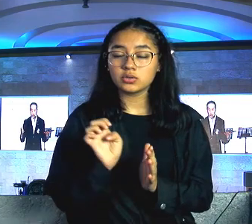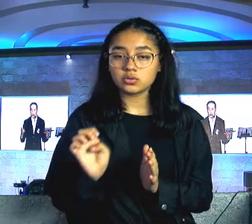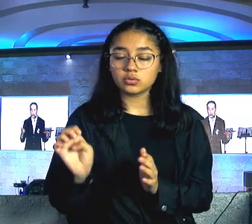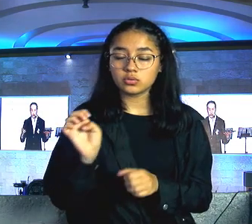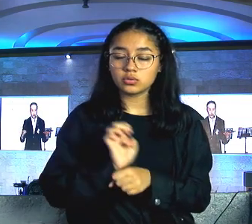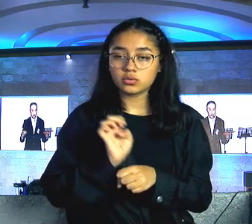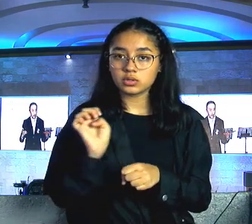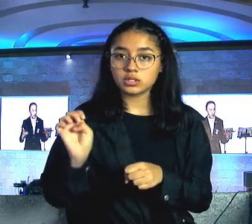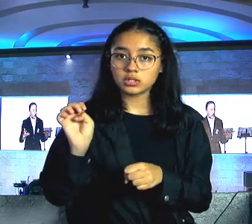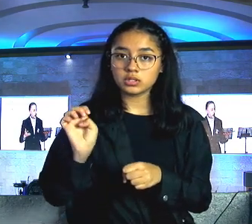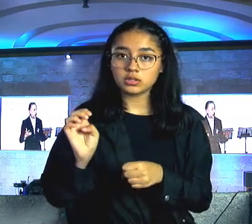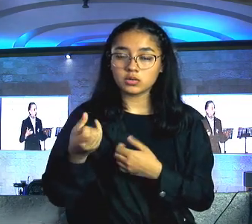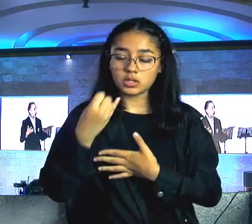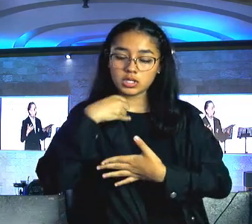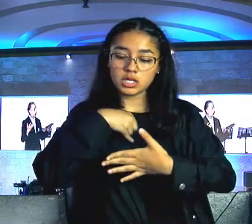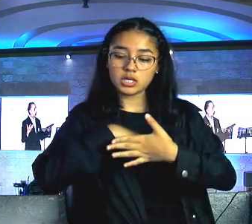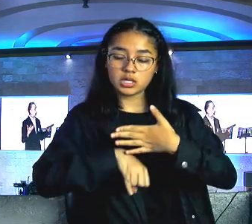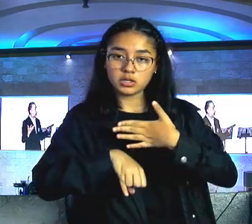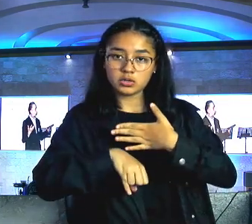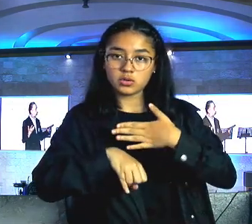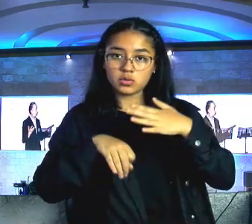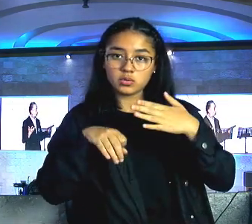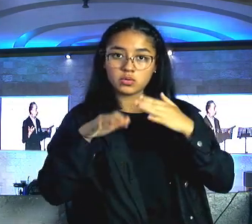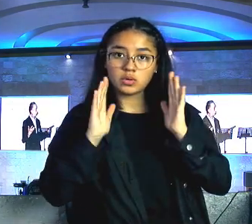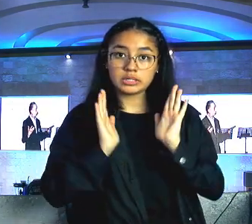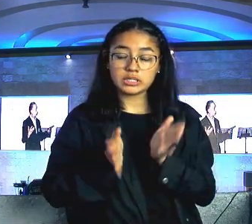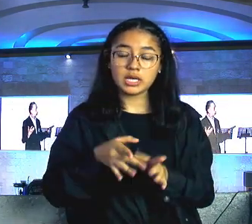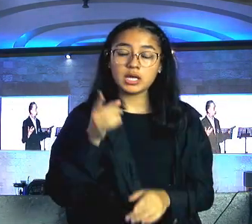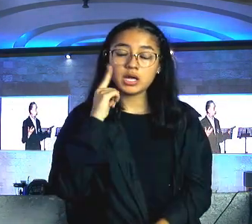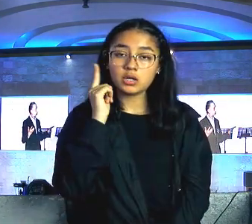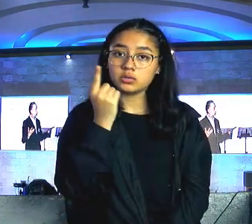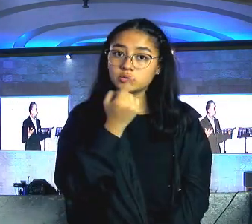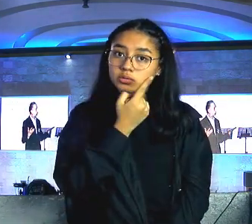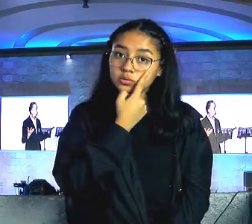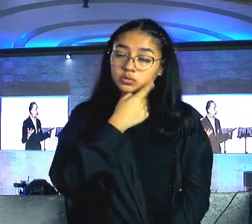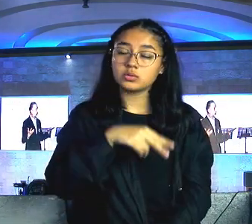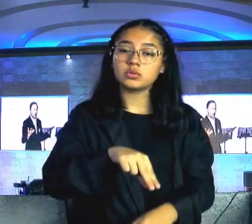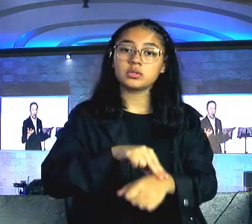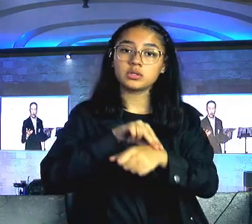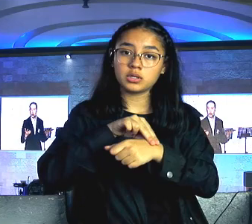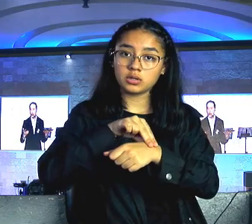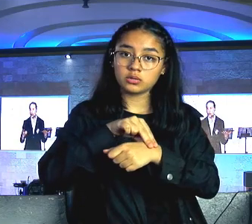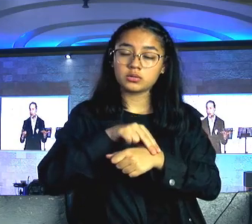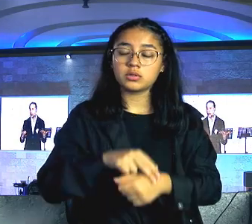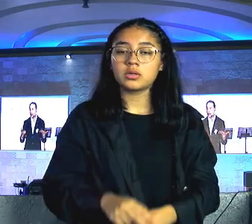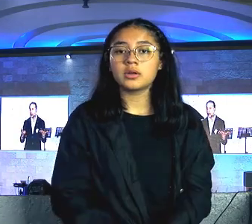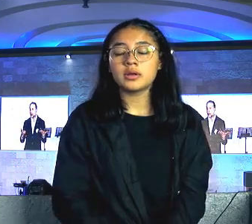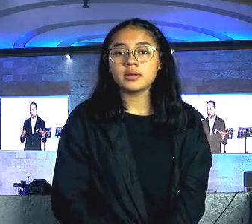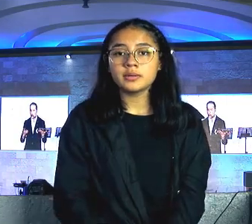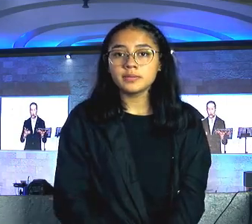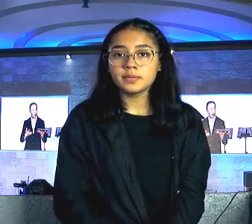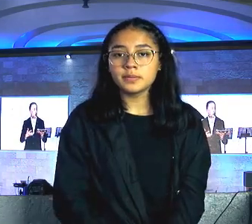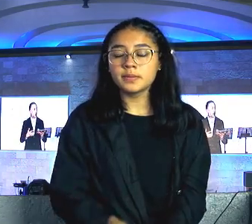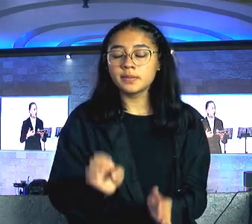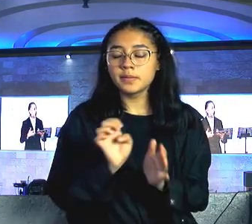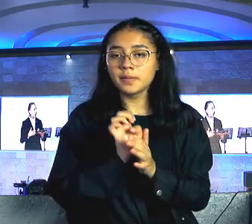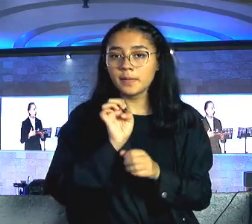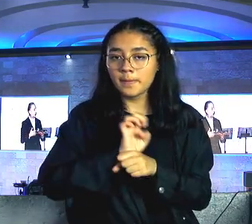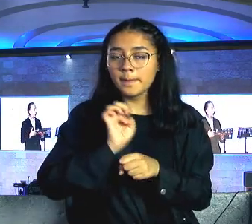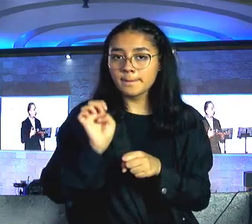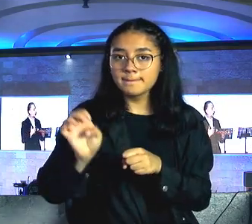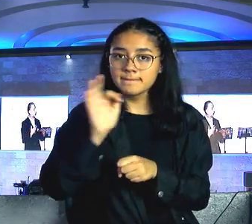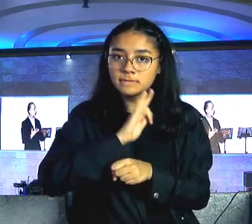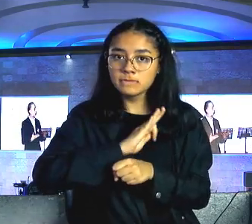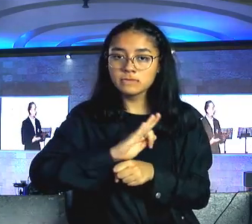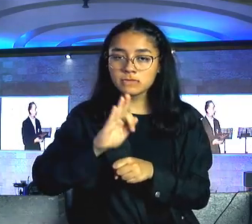que hay dentro quedó a los ojos del especialista y entonces te pueden aplicar la